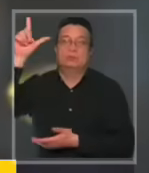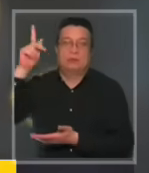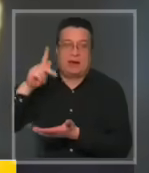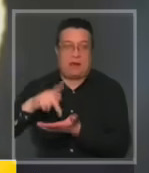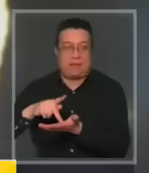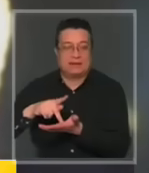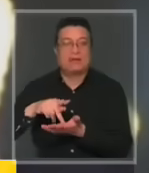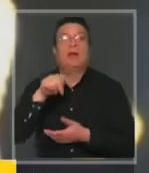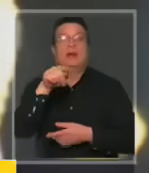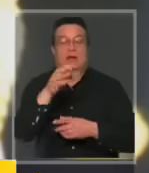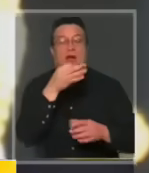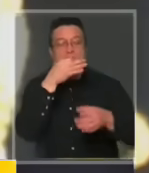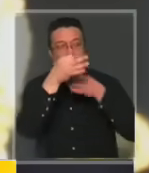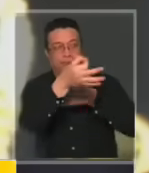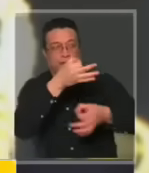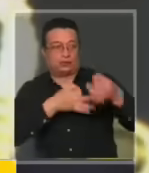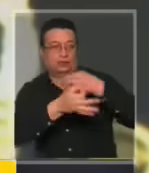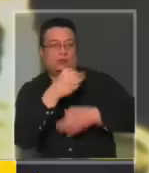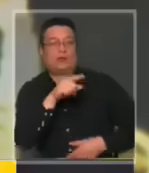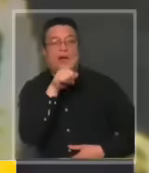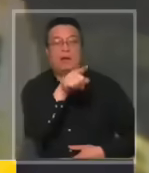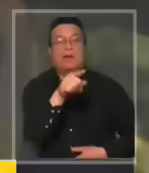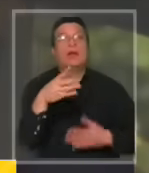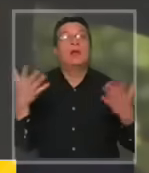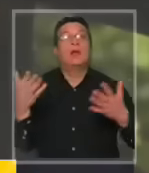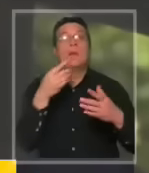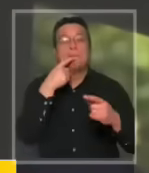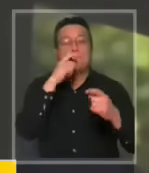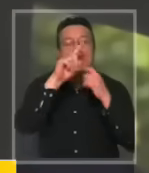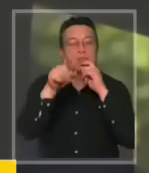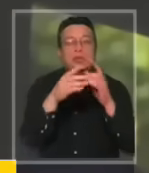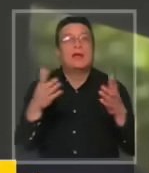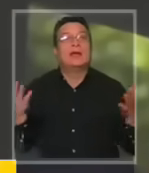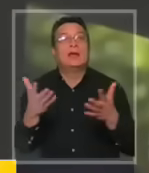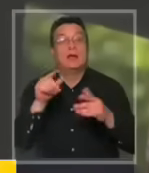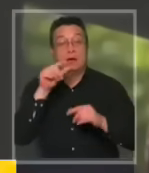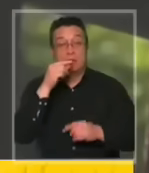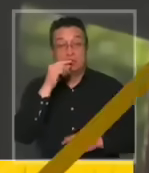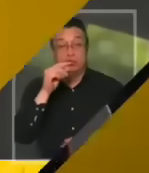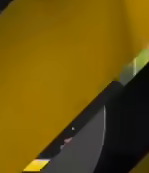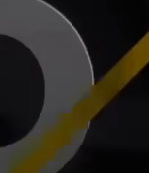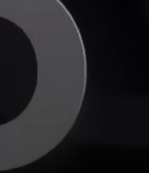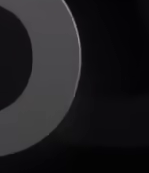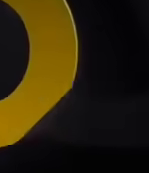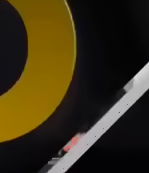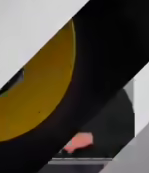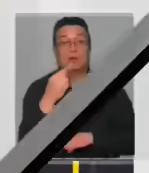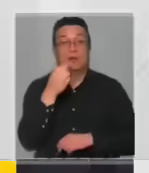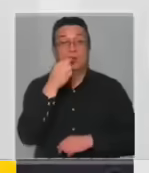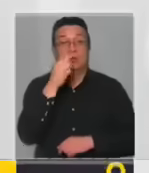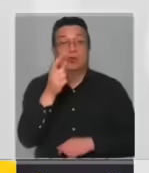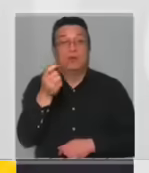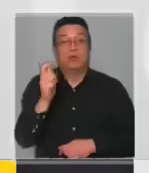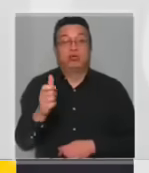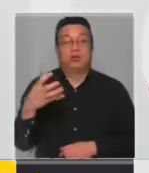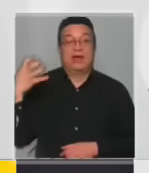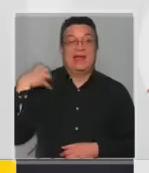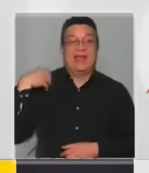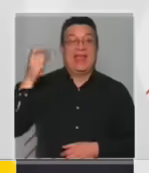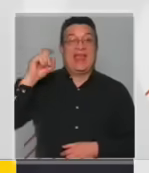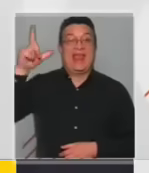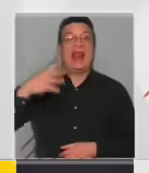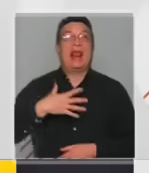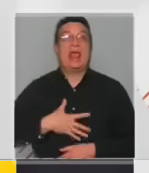nos informa en vivo desde La Paz. Eliana, aprovecho de preguntarte lo siguiente. Menos de 24 horas le duró la verdad a este general, esta asonada